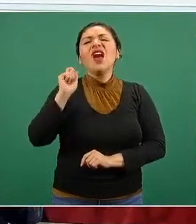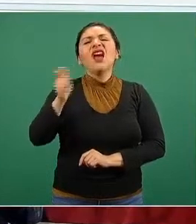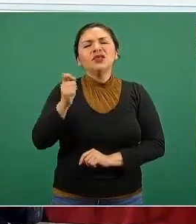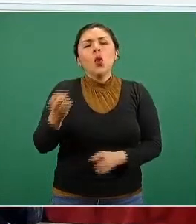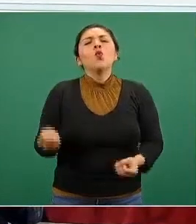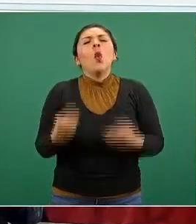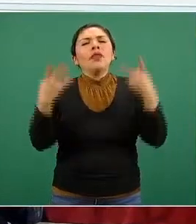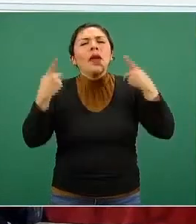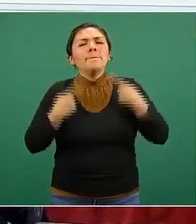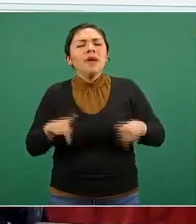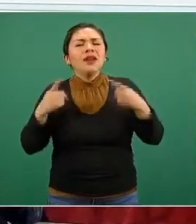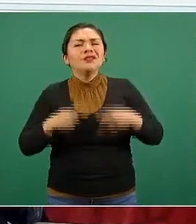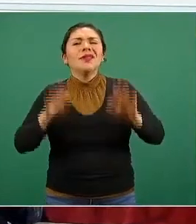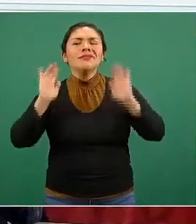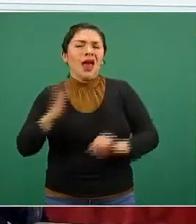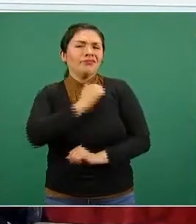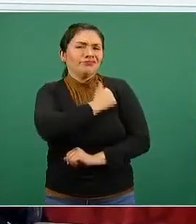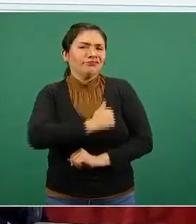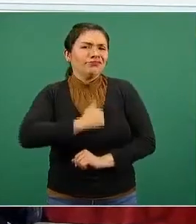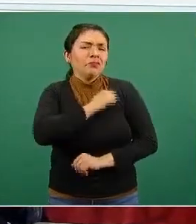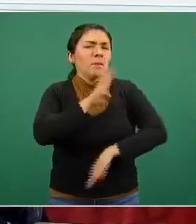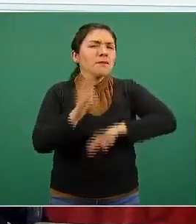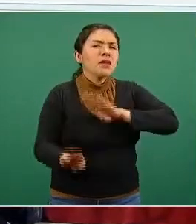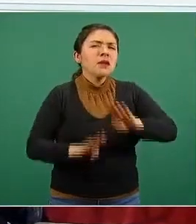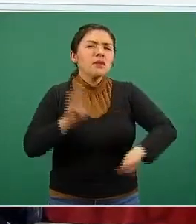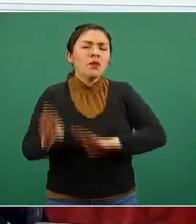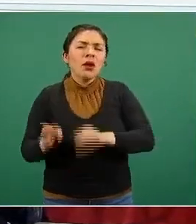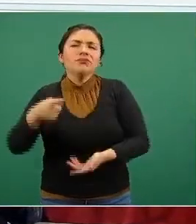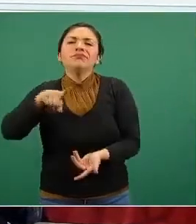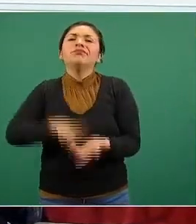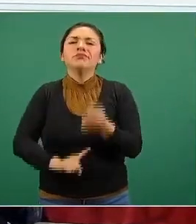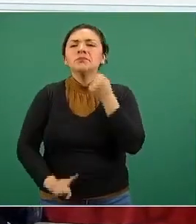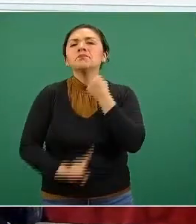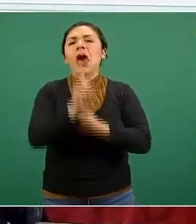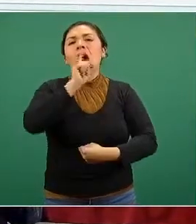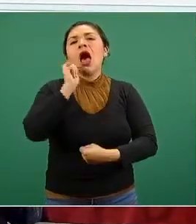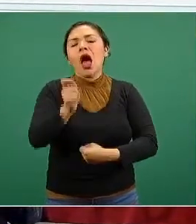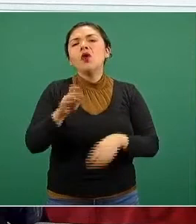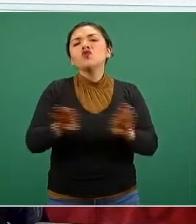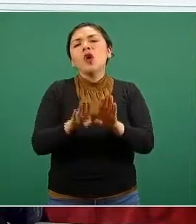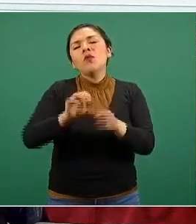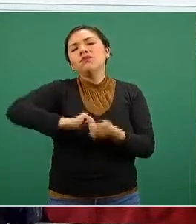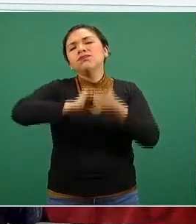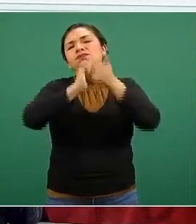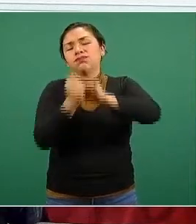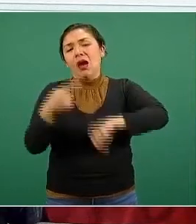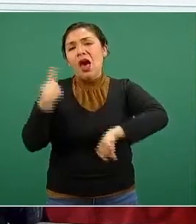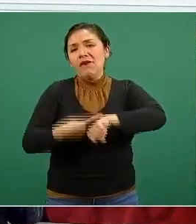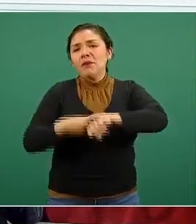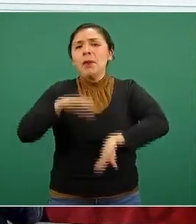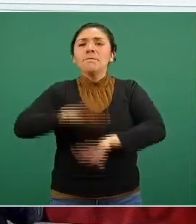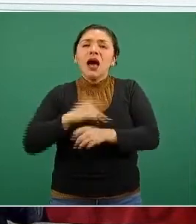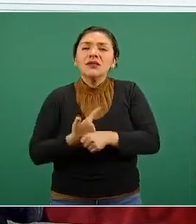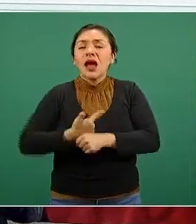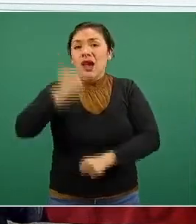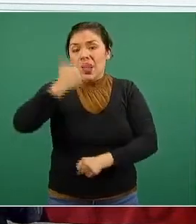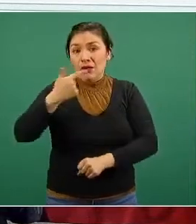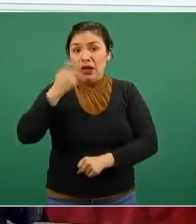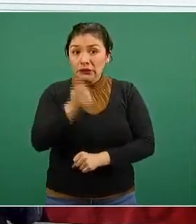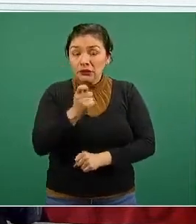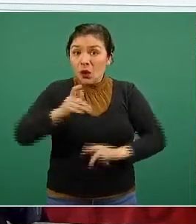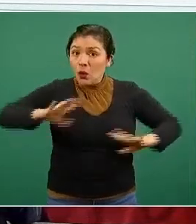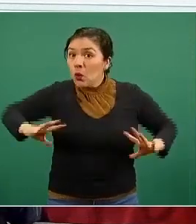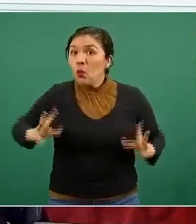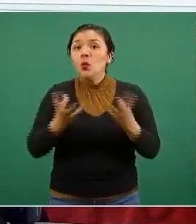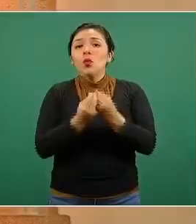proporción de personas que lamentablemente fallece a consecuencia de las complicaciones de la enfermedad del total de